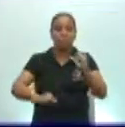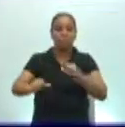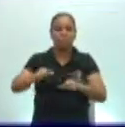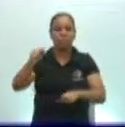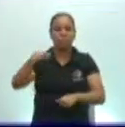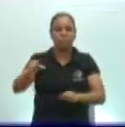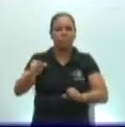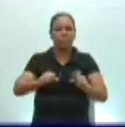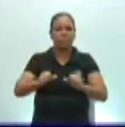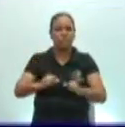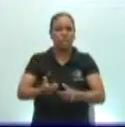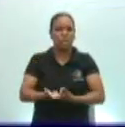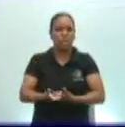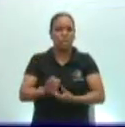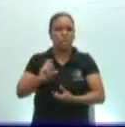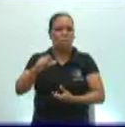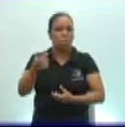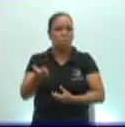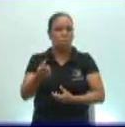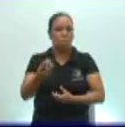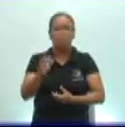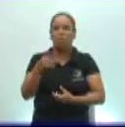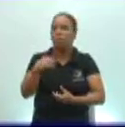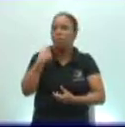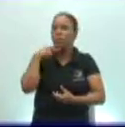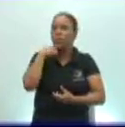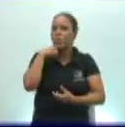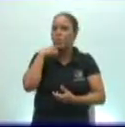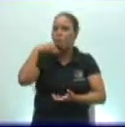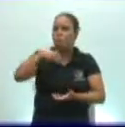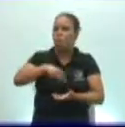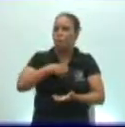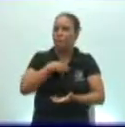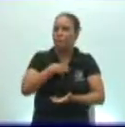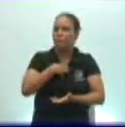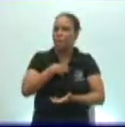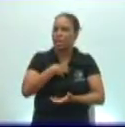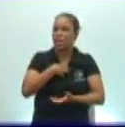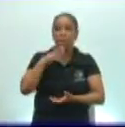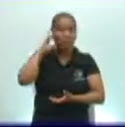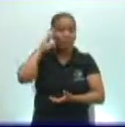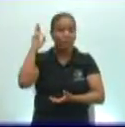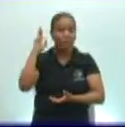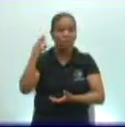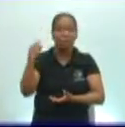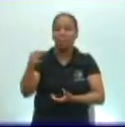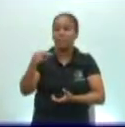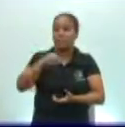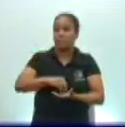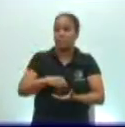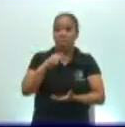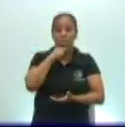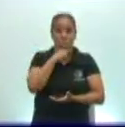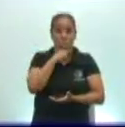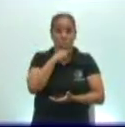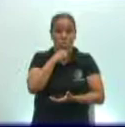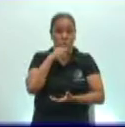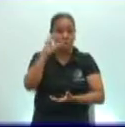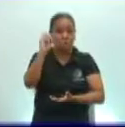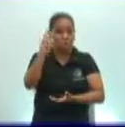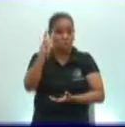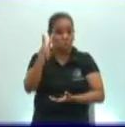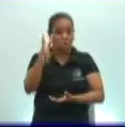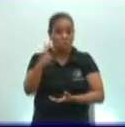sustancia. ¿Cuántos átomos de oxígeno hay? Recuerden que el oxígeno se representa con el color rojo. Con el